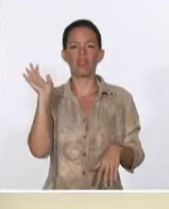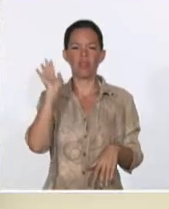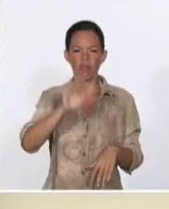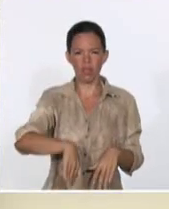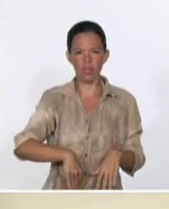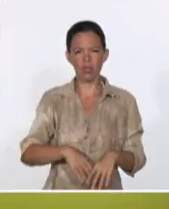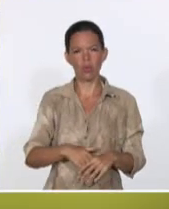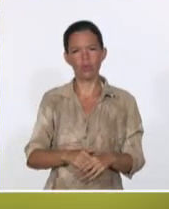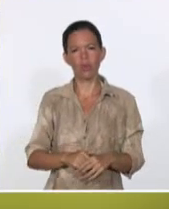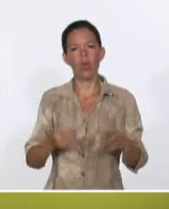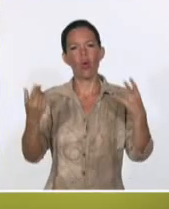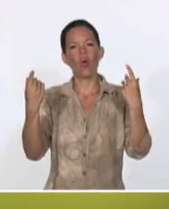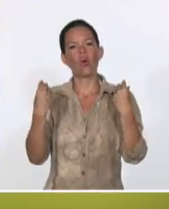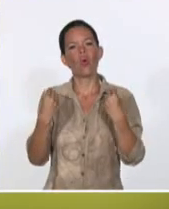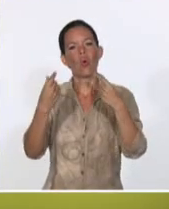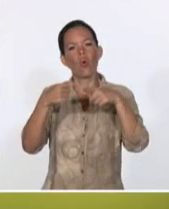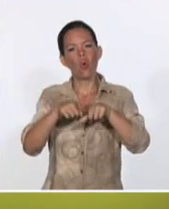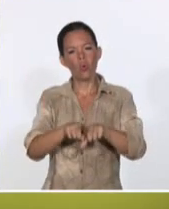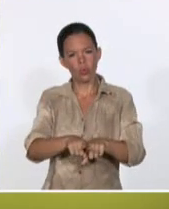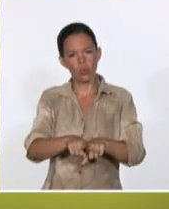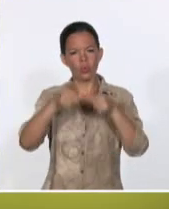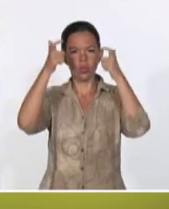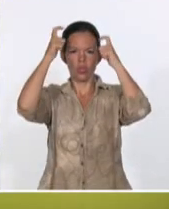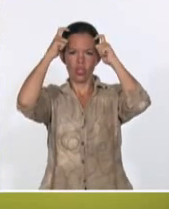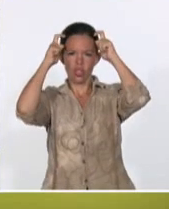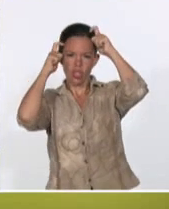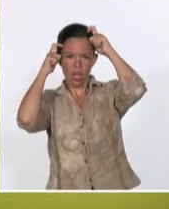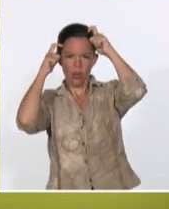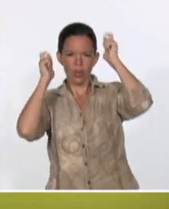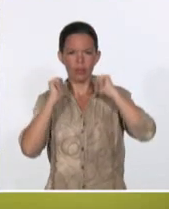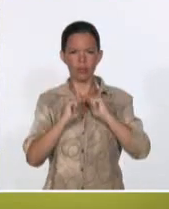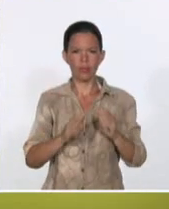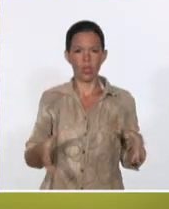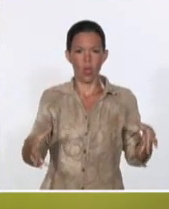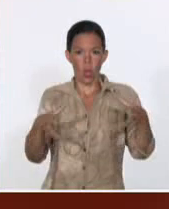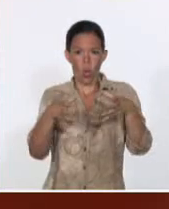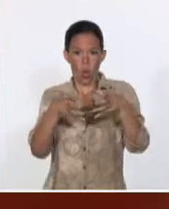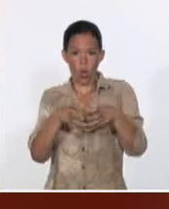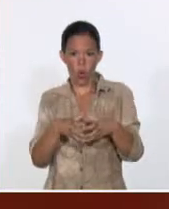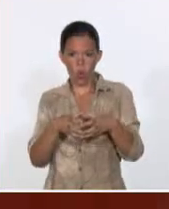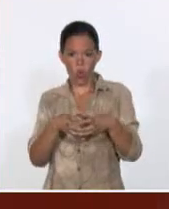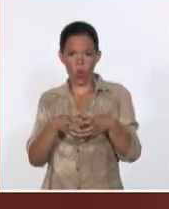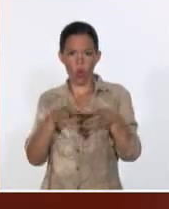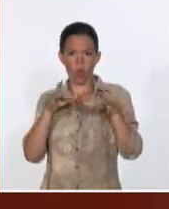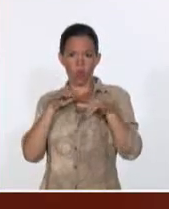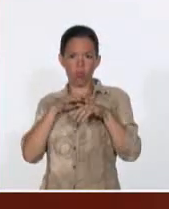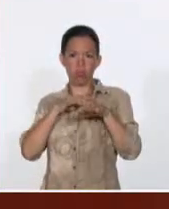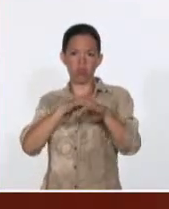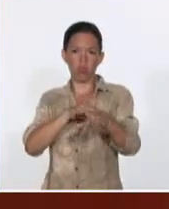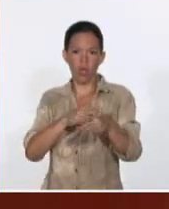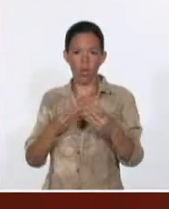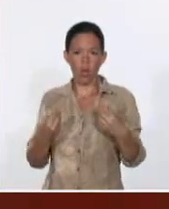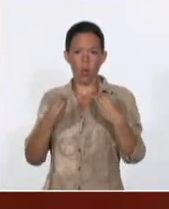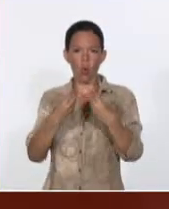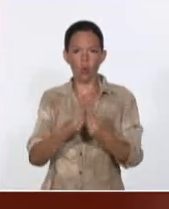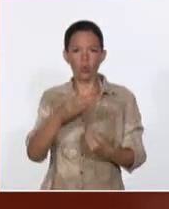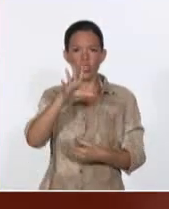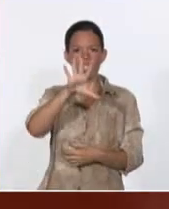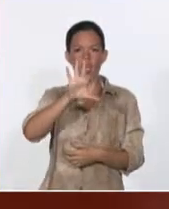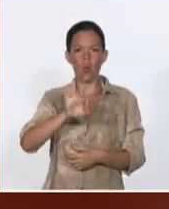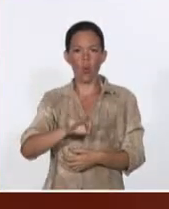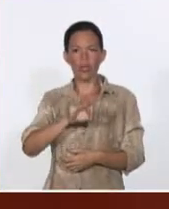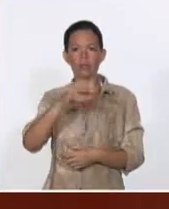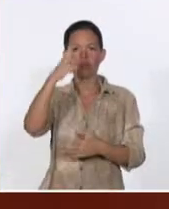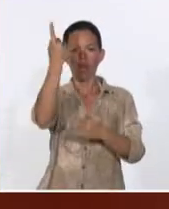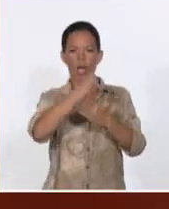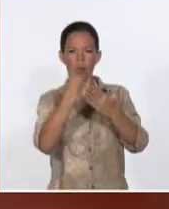presidente Chávez, vino escoltado por los 50 mejores pintores cubanos que vinieron